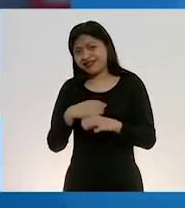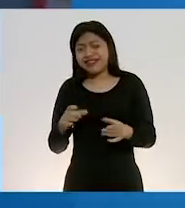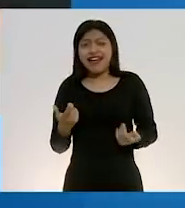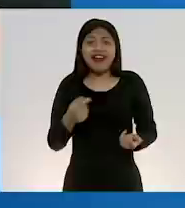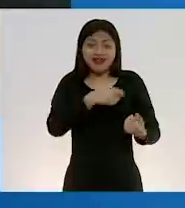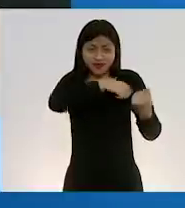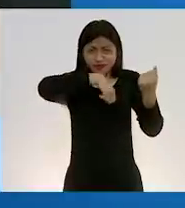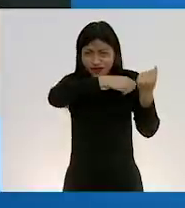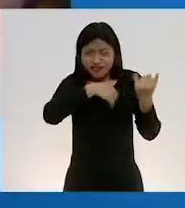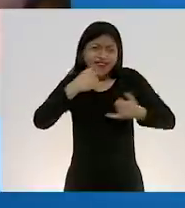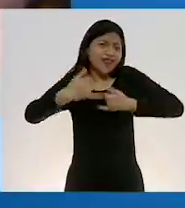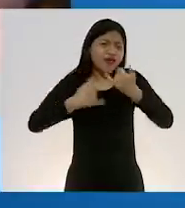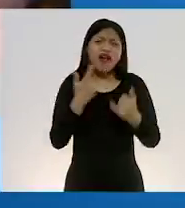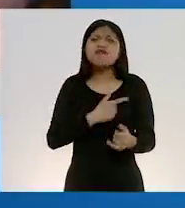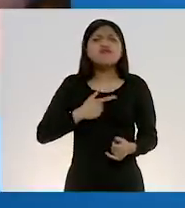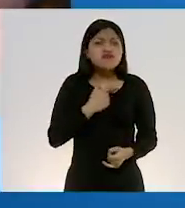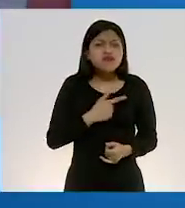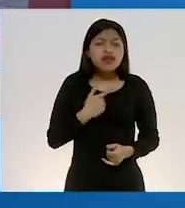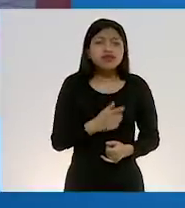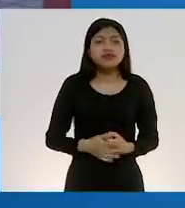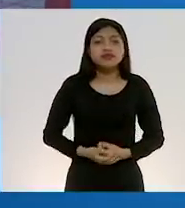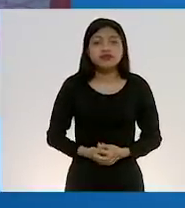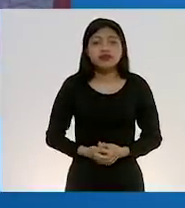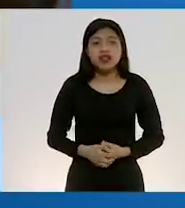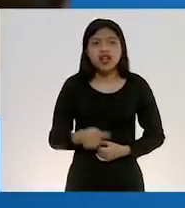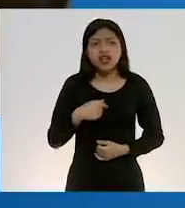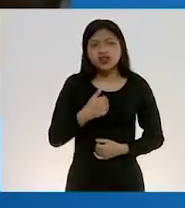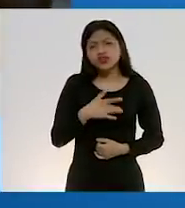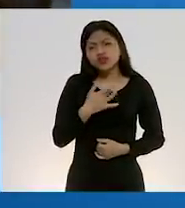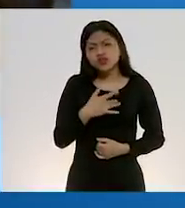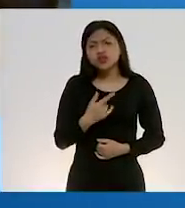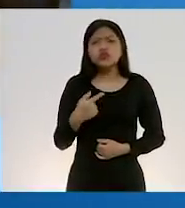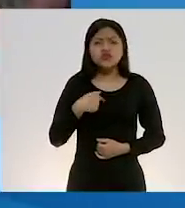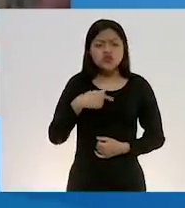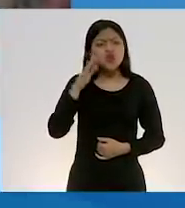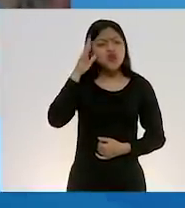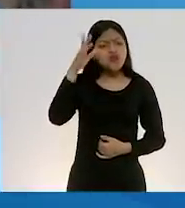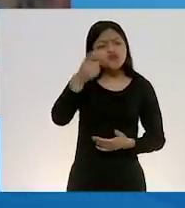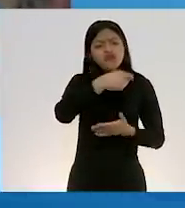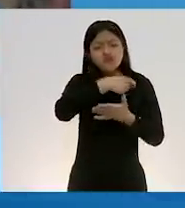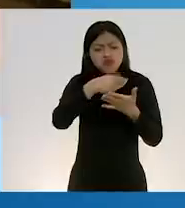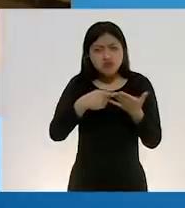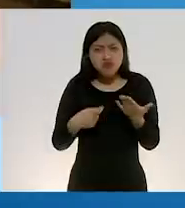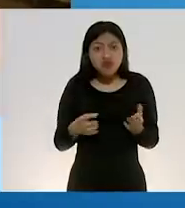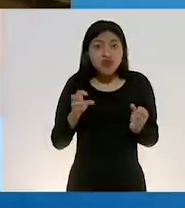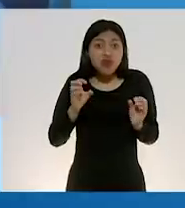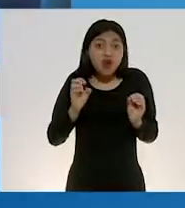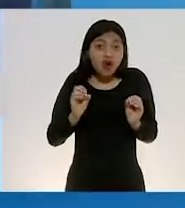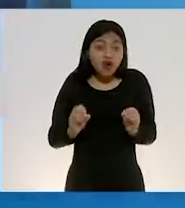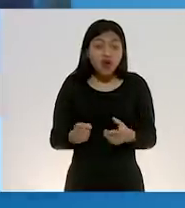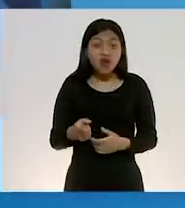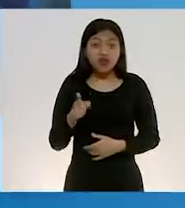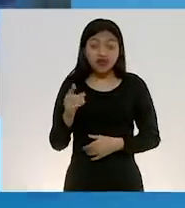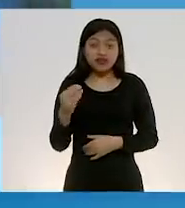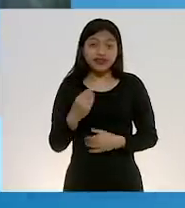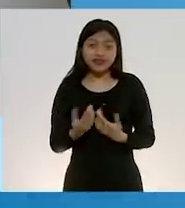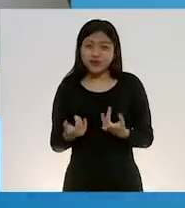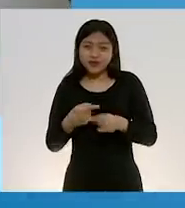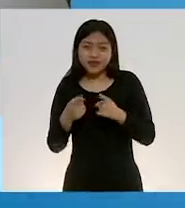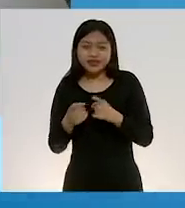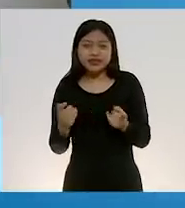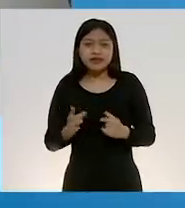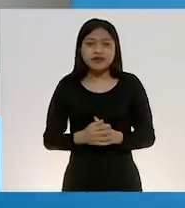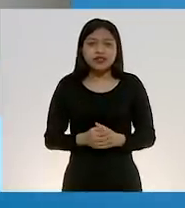actuar. La verdad, siempre pensé que me convertiría en escritora o hasta delegada de las Naciones Unidas. Y nunca